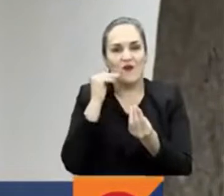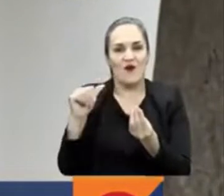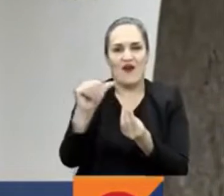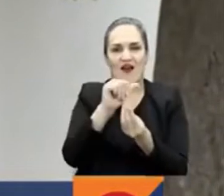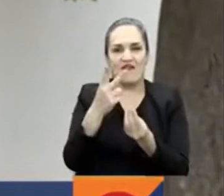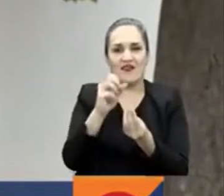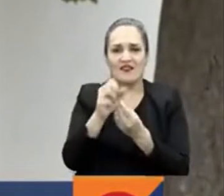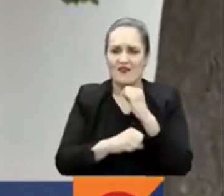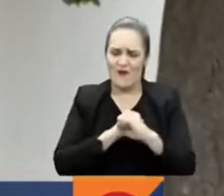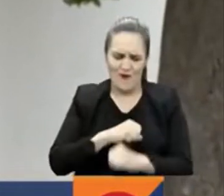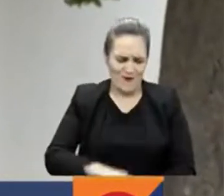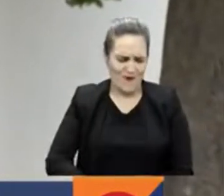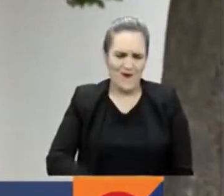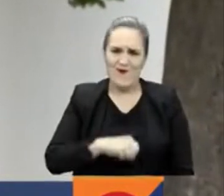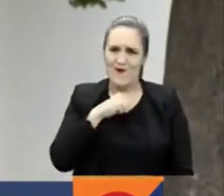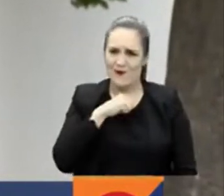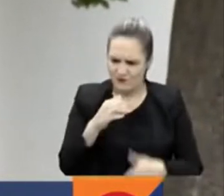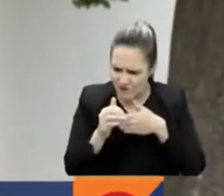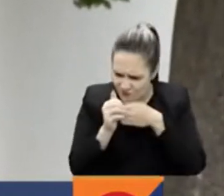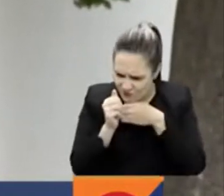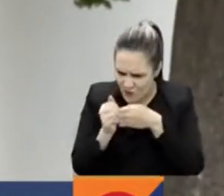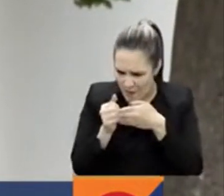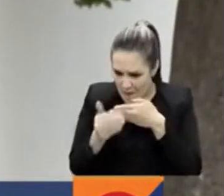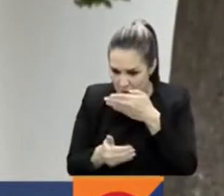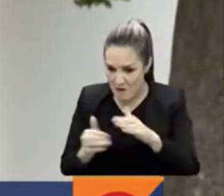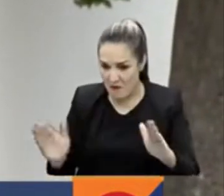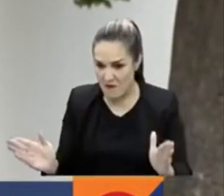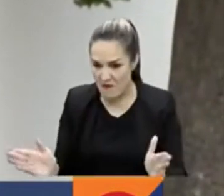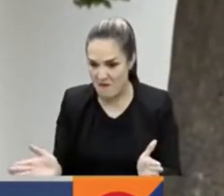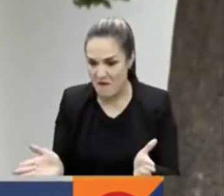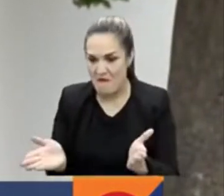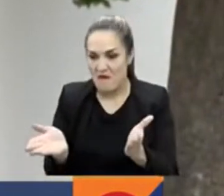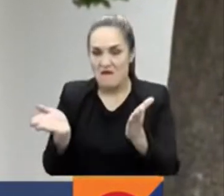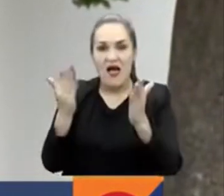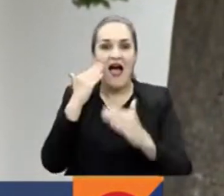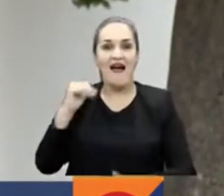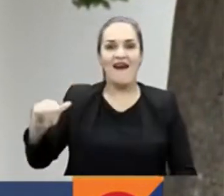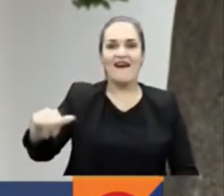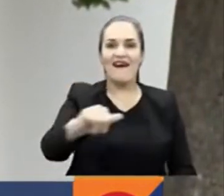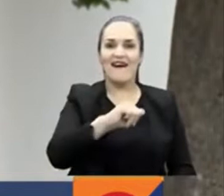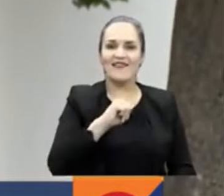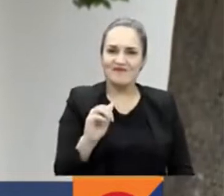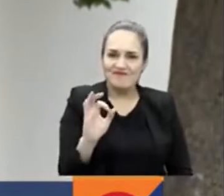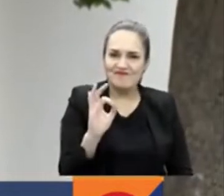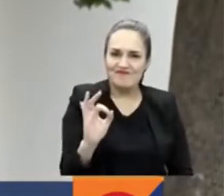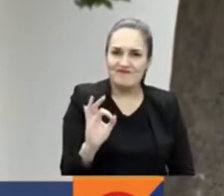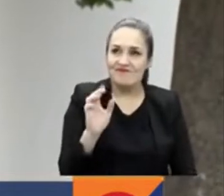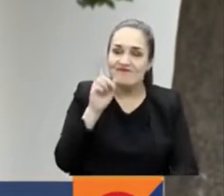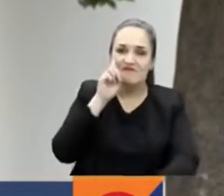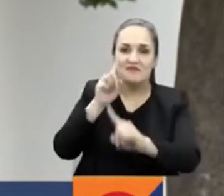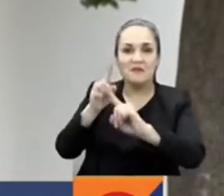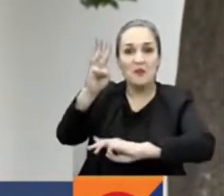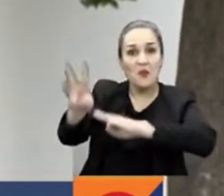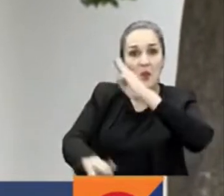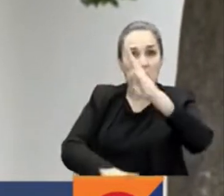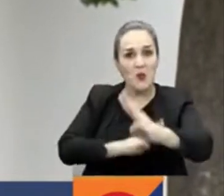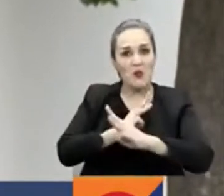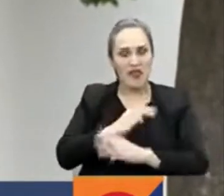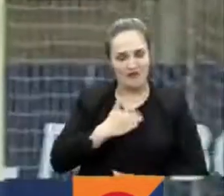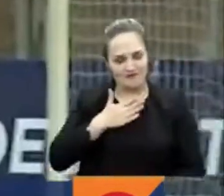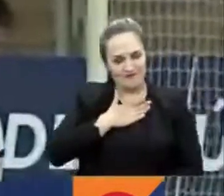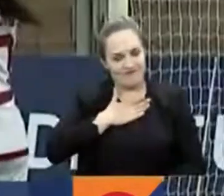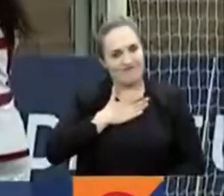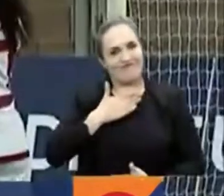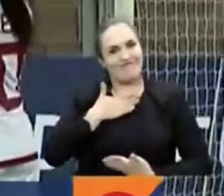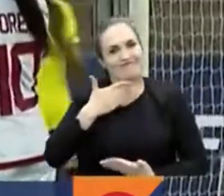qué orgullo tan grande poder haber orientado a estos dos grupos de jóvenes a que se jueguen un campeonato del mundo. Y ahí